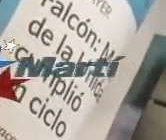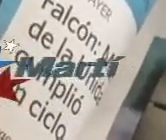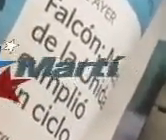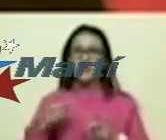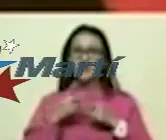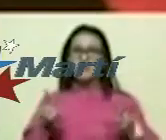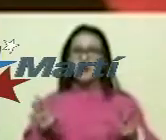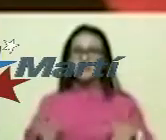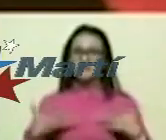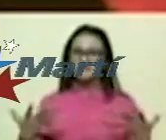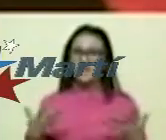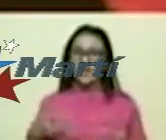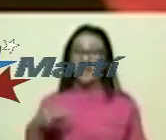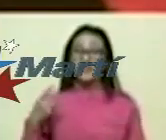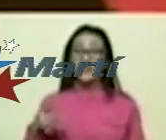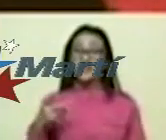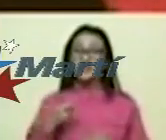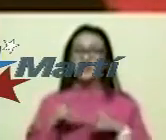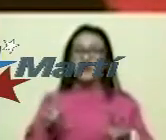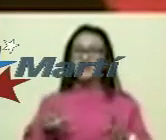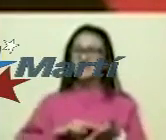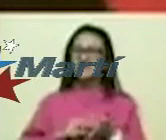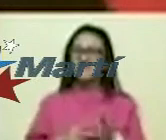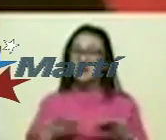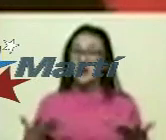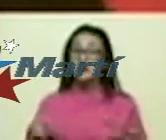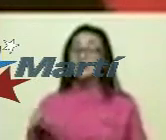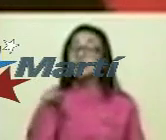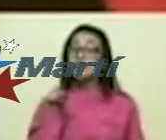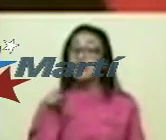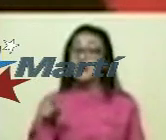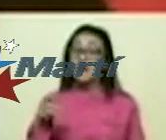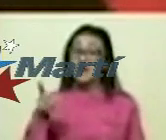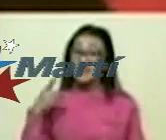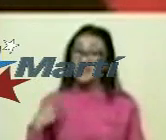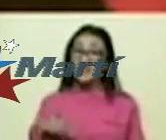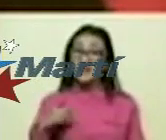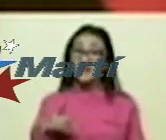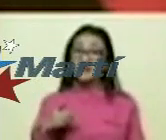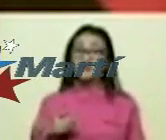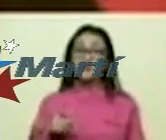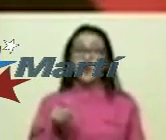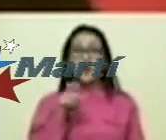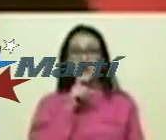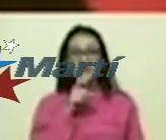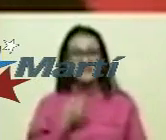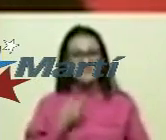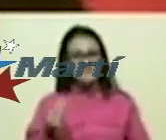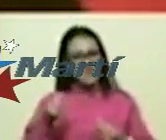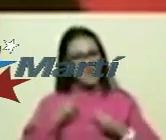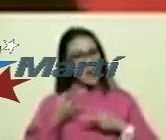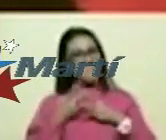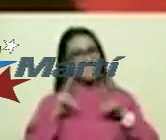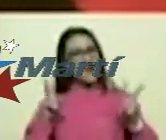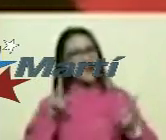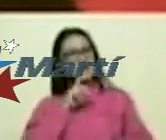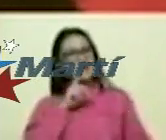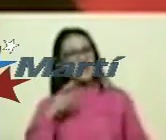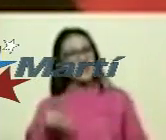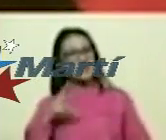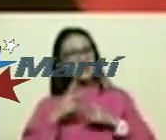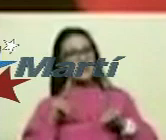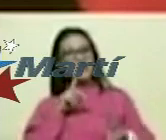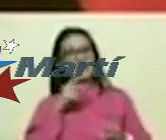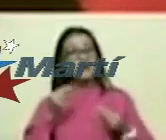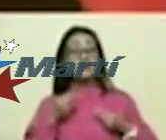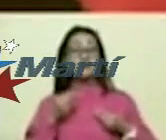derechos humanos. El derecho a la paz es un derecho que tenemos y alguien debe garantizarme mi derecho a la paz. Y ese que tiene que garantizarme lo tiene